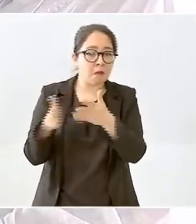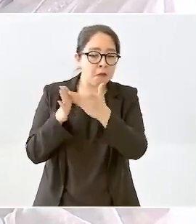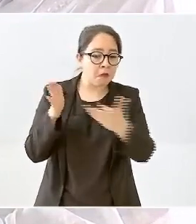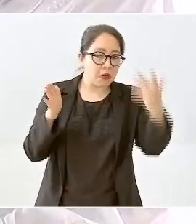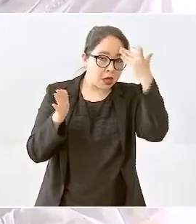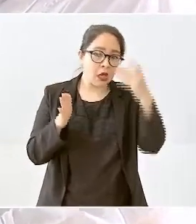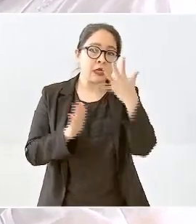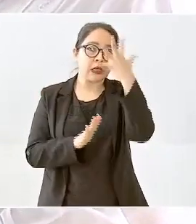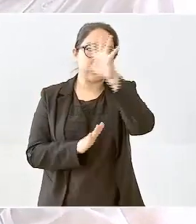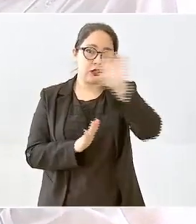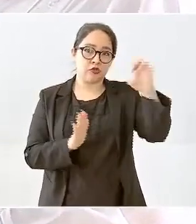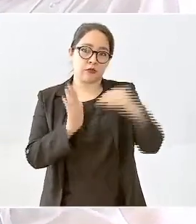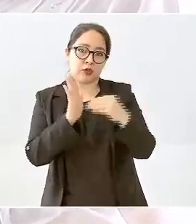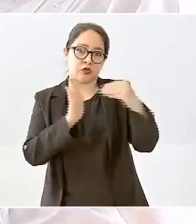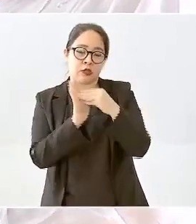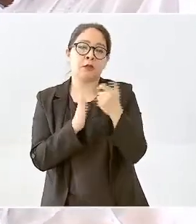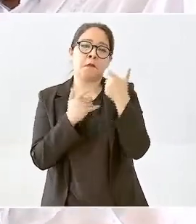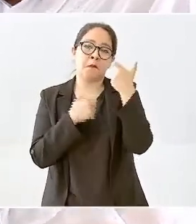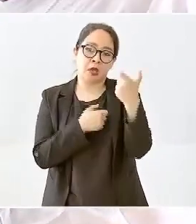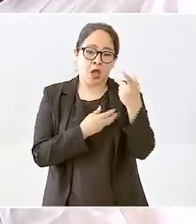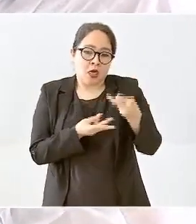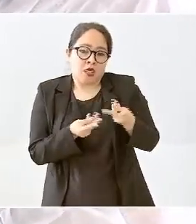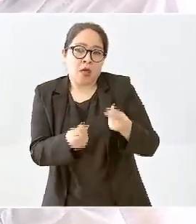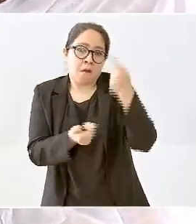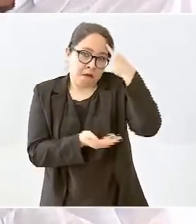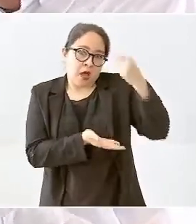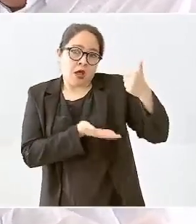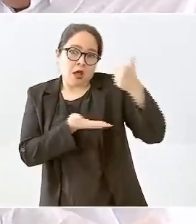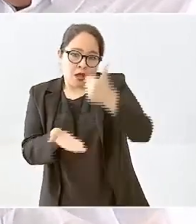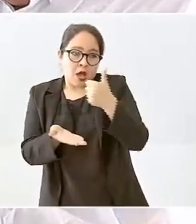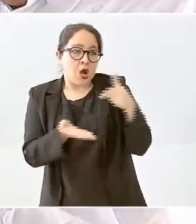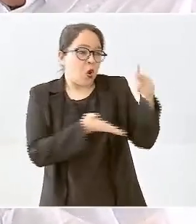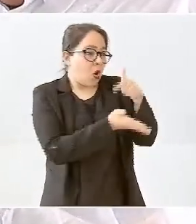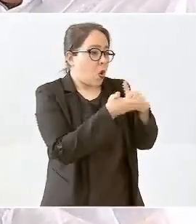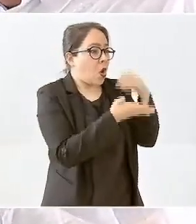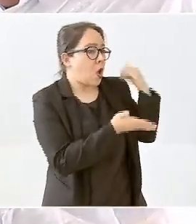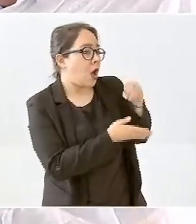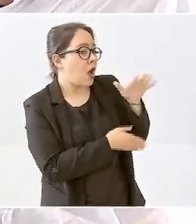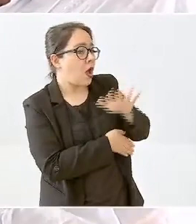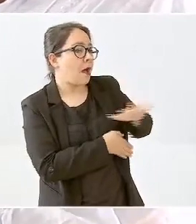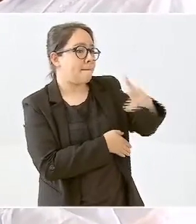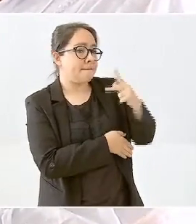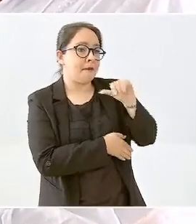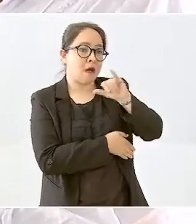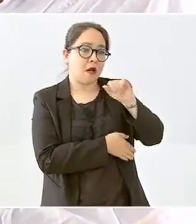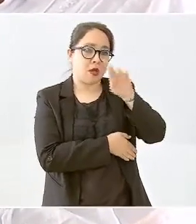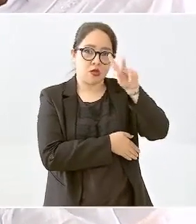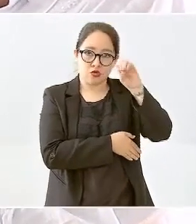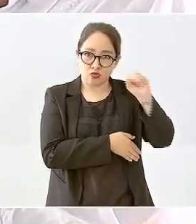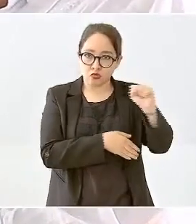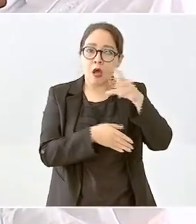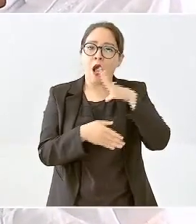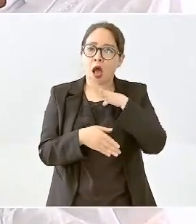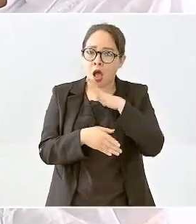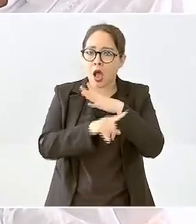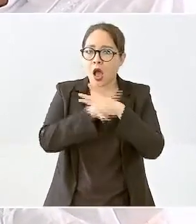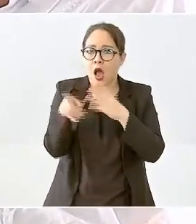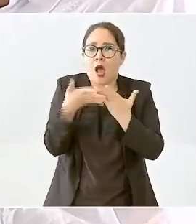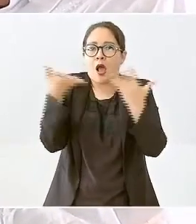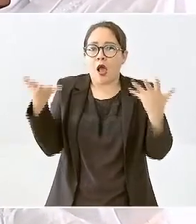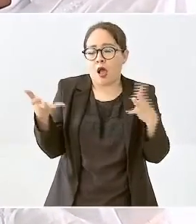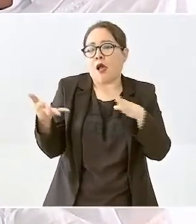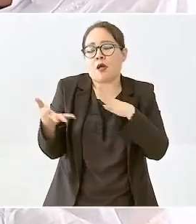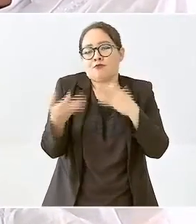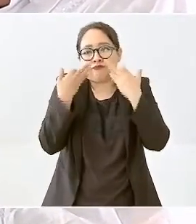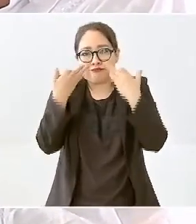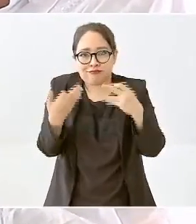500 millones de pesos en la ampliación del recinto portuario de Pajaritos, con obras que el día de hoy son una realidad y